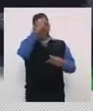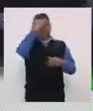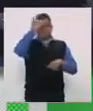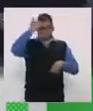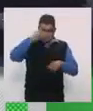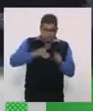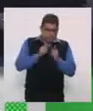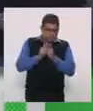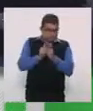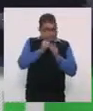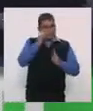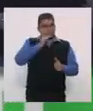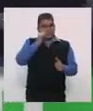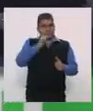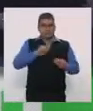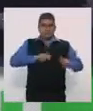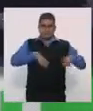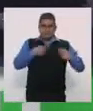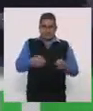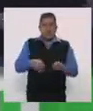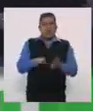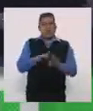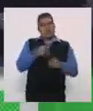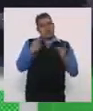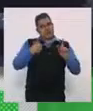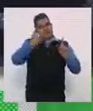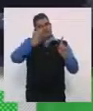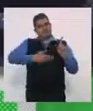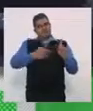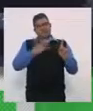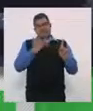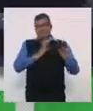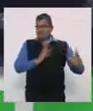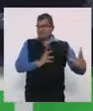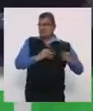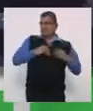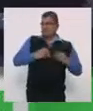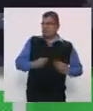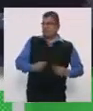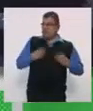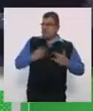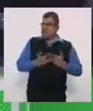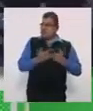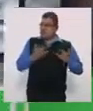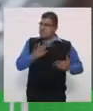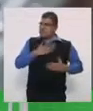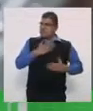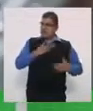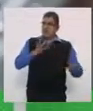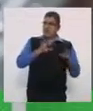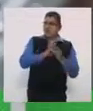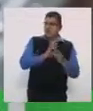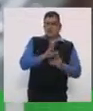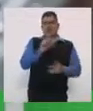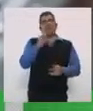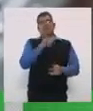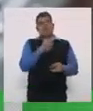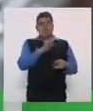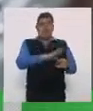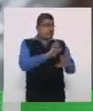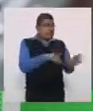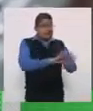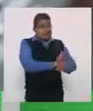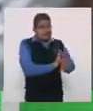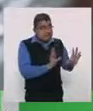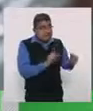yo suelo decir, ese personaje sigue siendo parte de mi biografía, no porque no esté